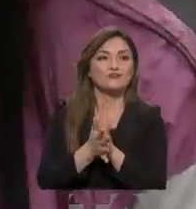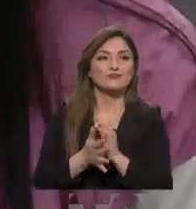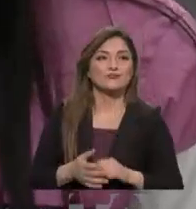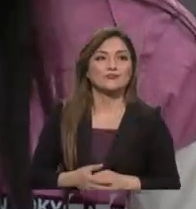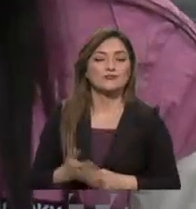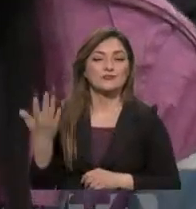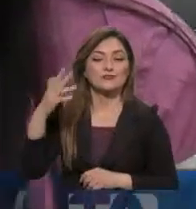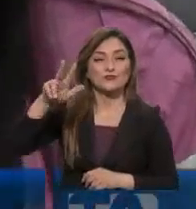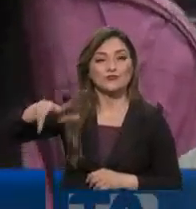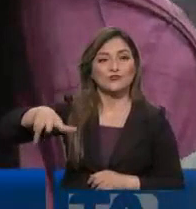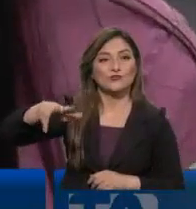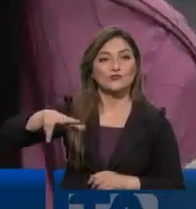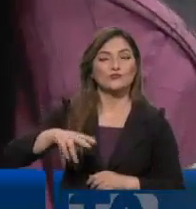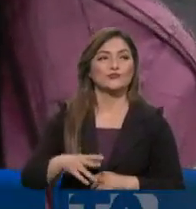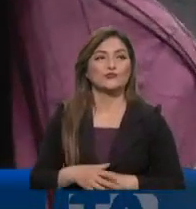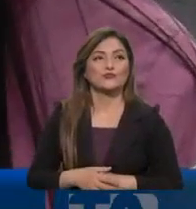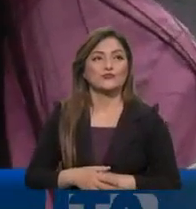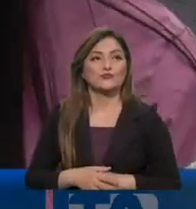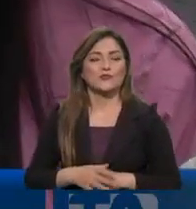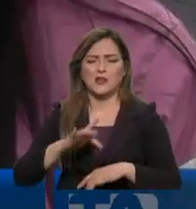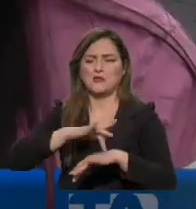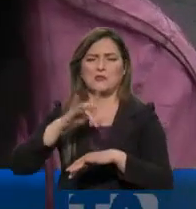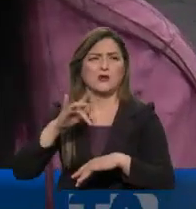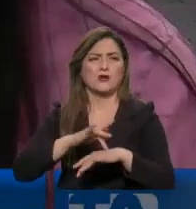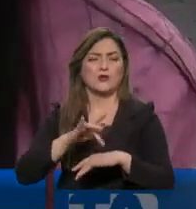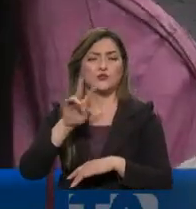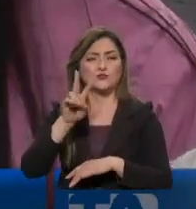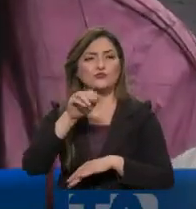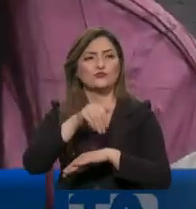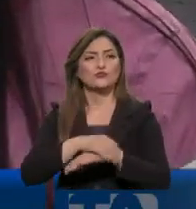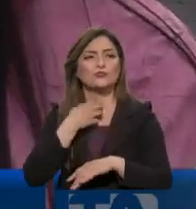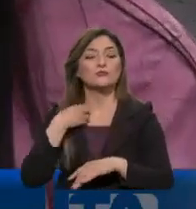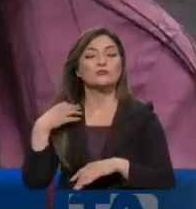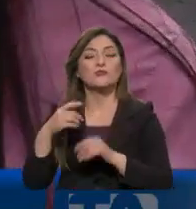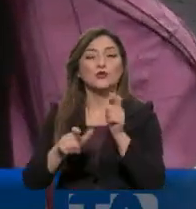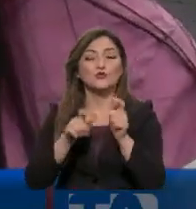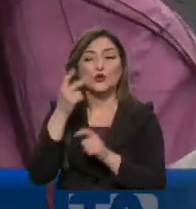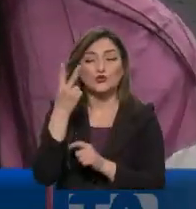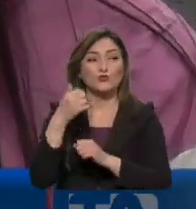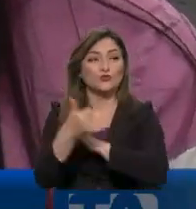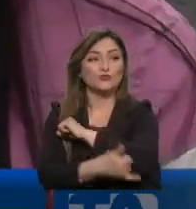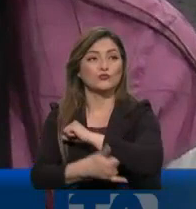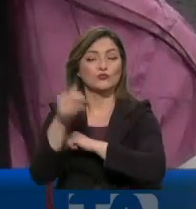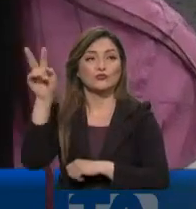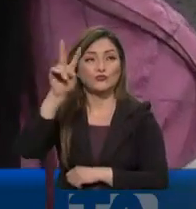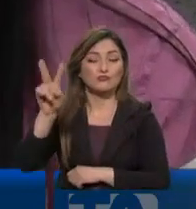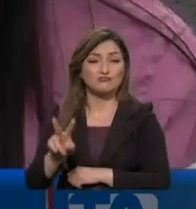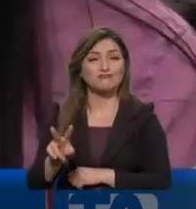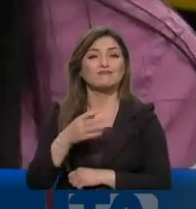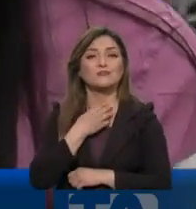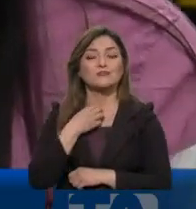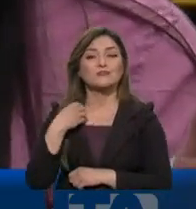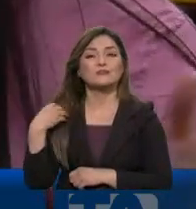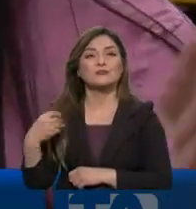Hace unos 3 meses, puede ser, plena luz del día, fue 2 de la tarde, eran 2 personas extranjeras, venezolanos,